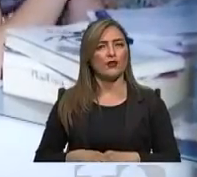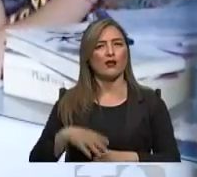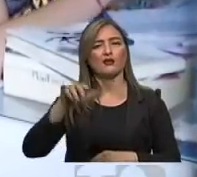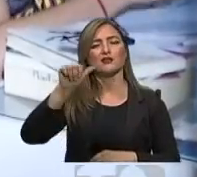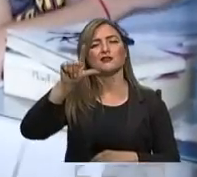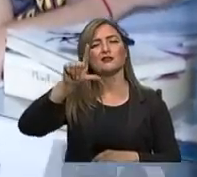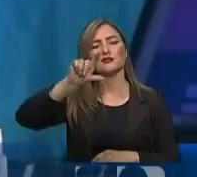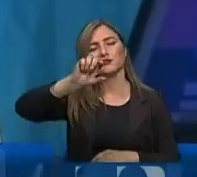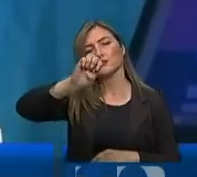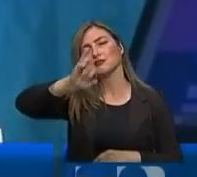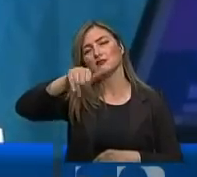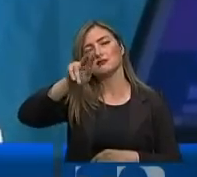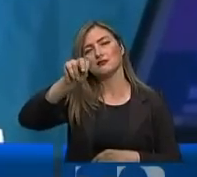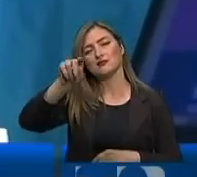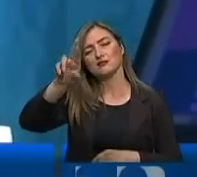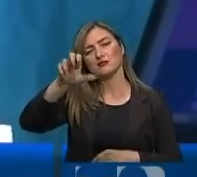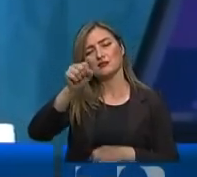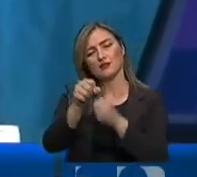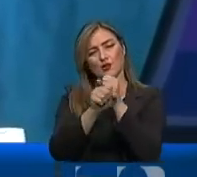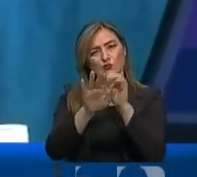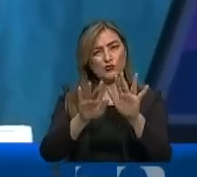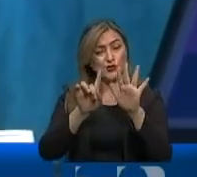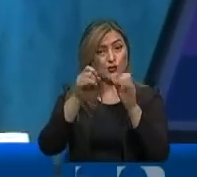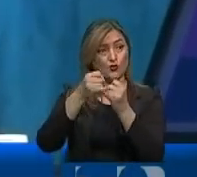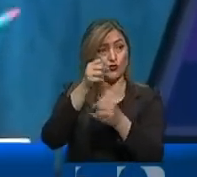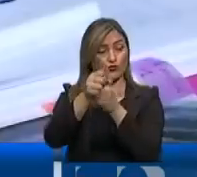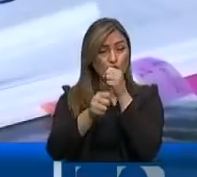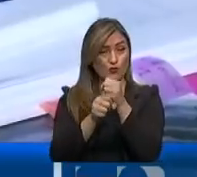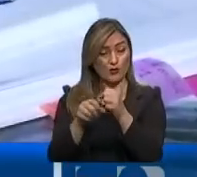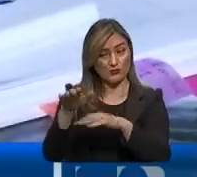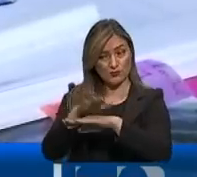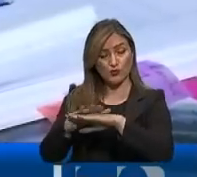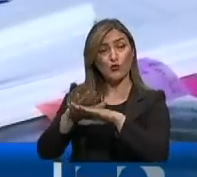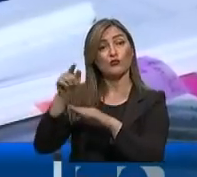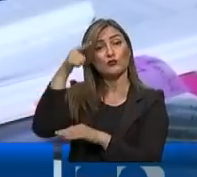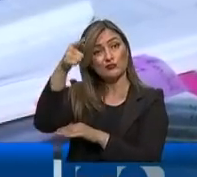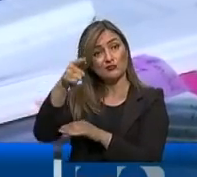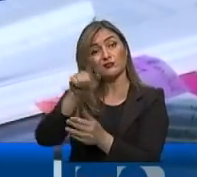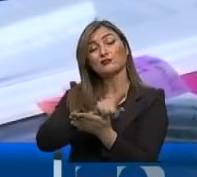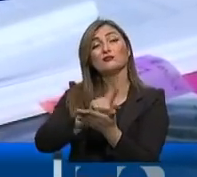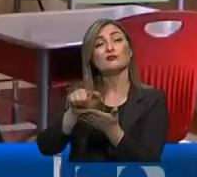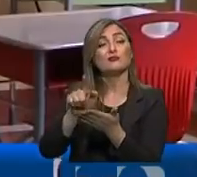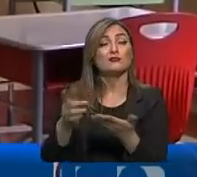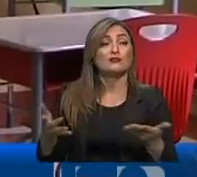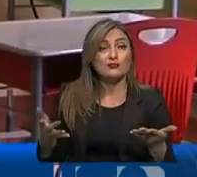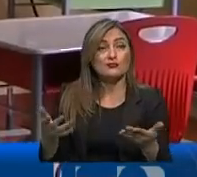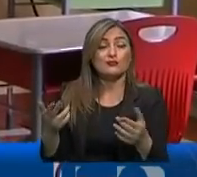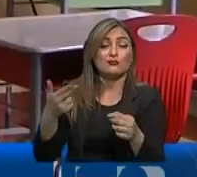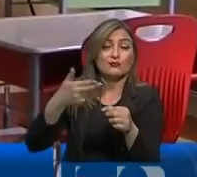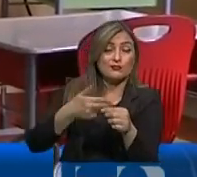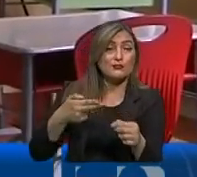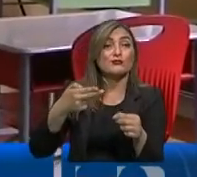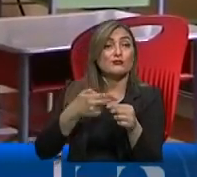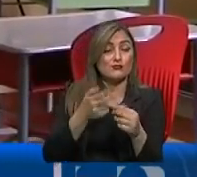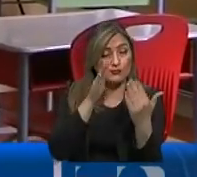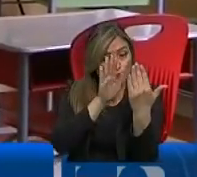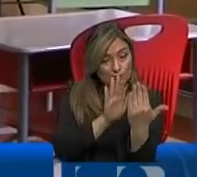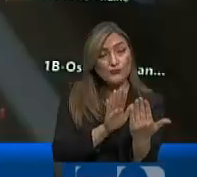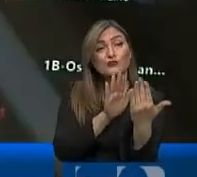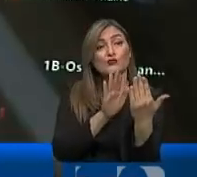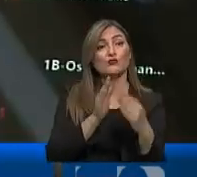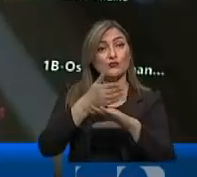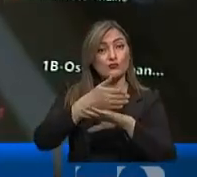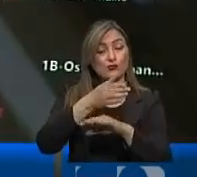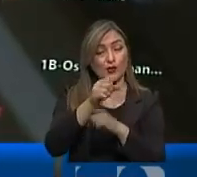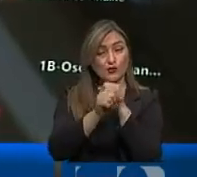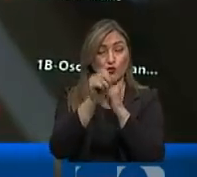Alejandra tiene 17 años, cursa el último año de bachillerato y la próxima semana está previsto que retorne a las clases presenciales después